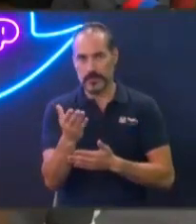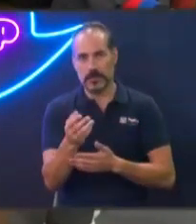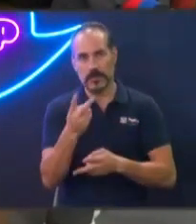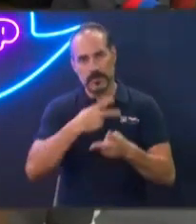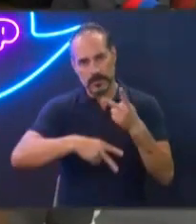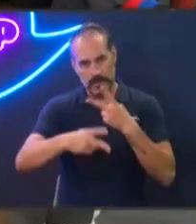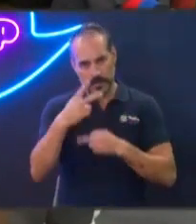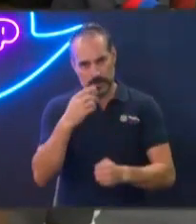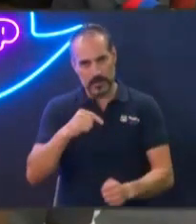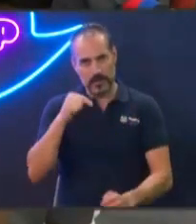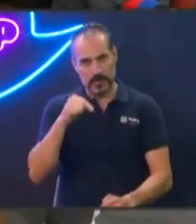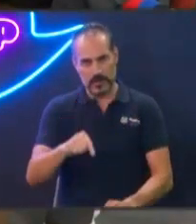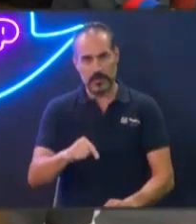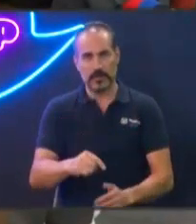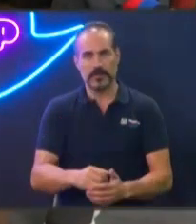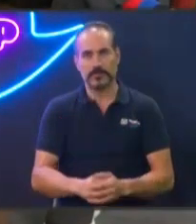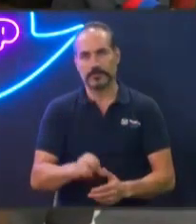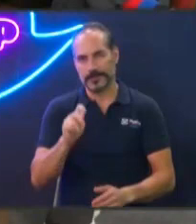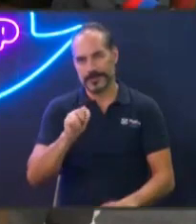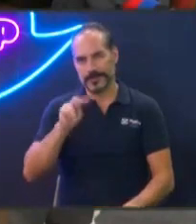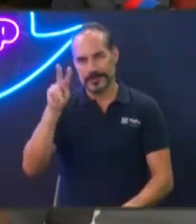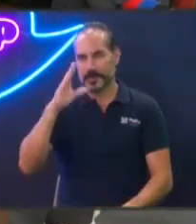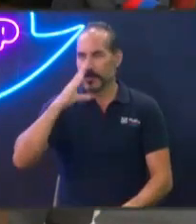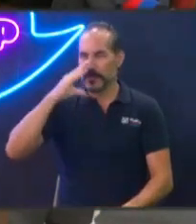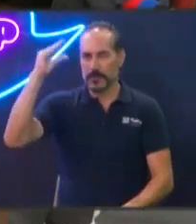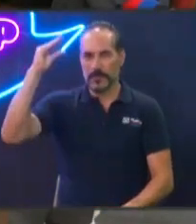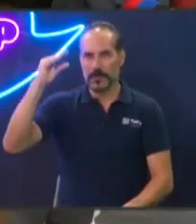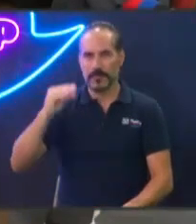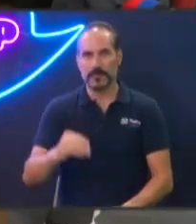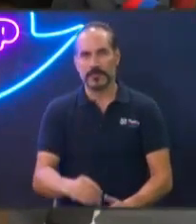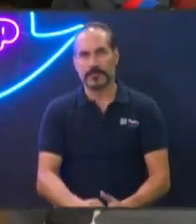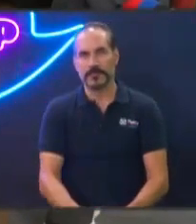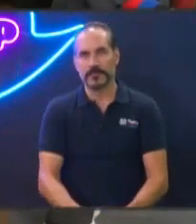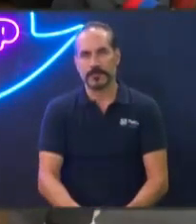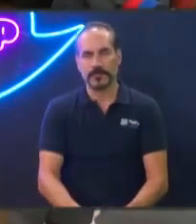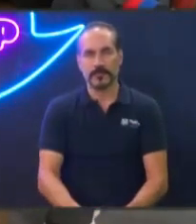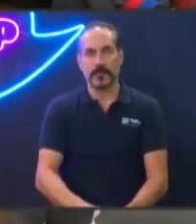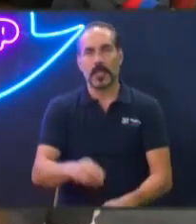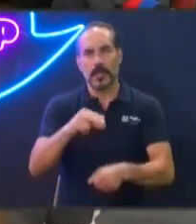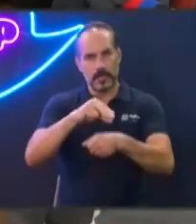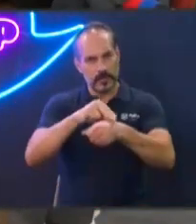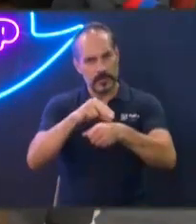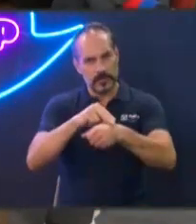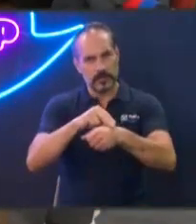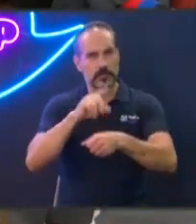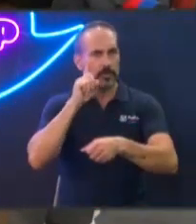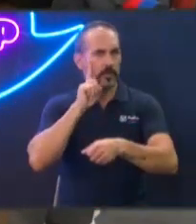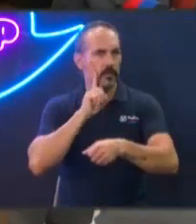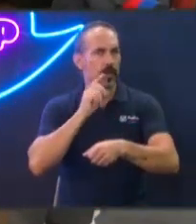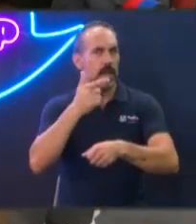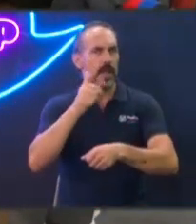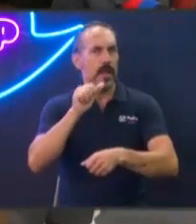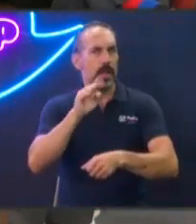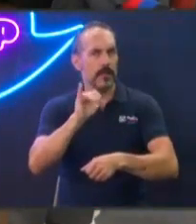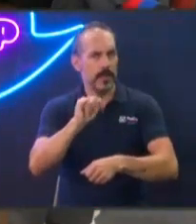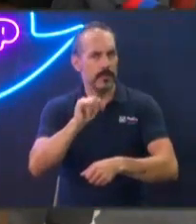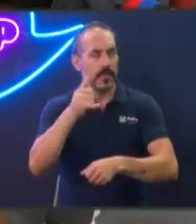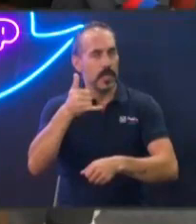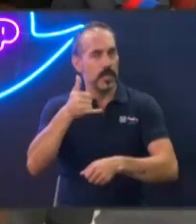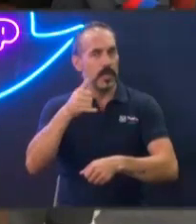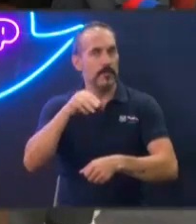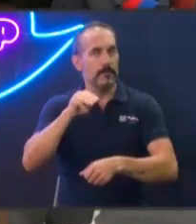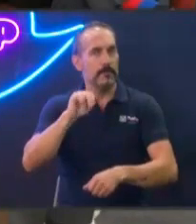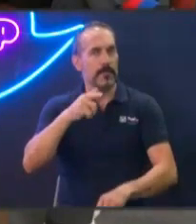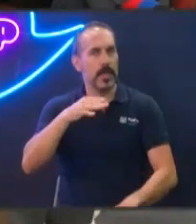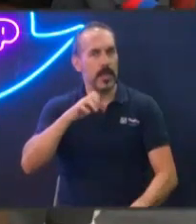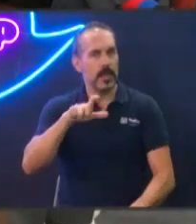en este estudio de televisión tanto el doctor este Miguel como a a Gabi para poder este pues difundir